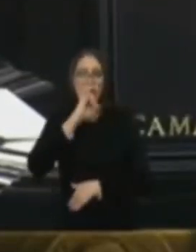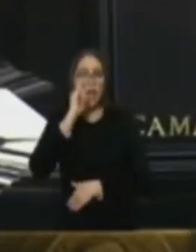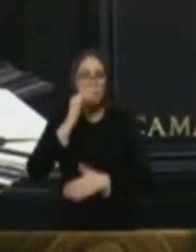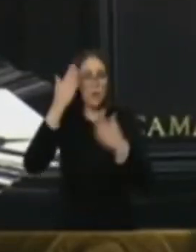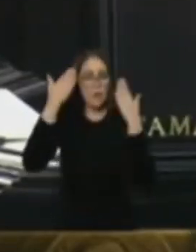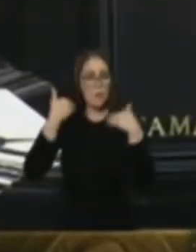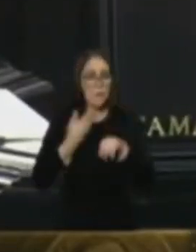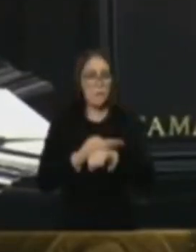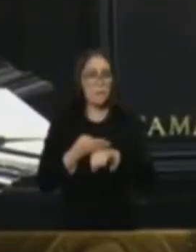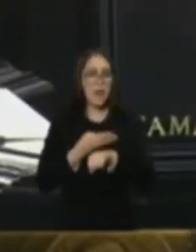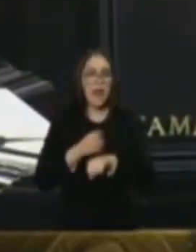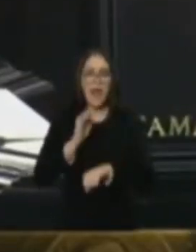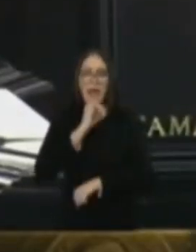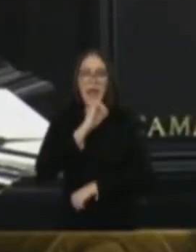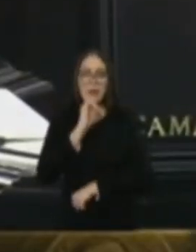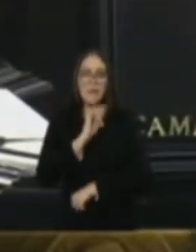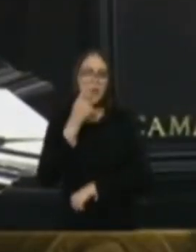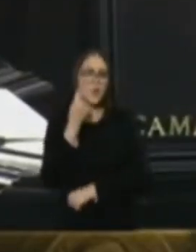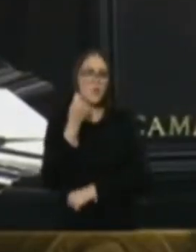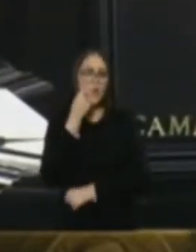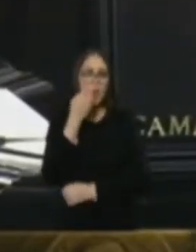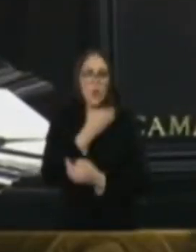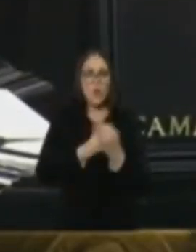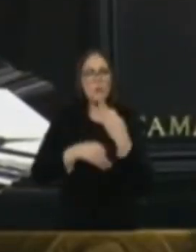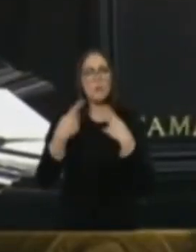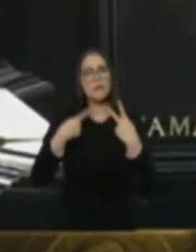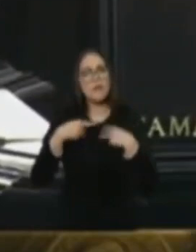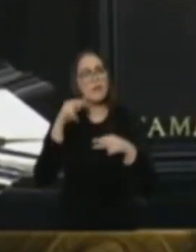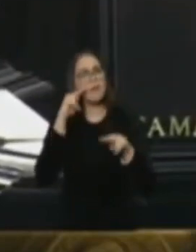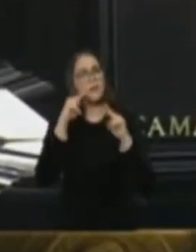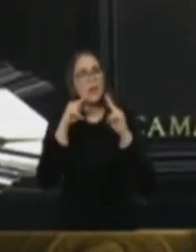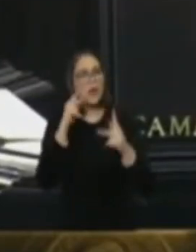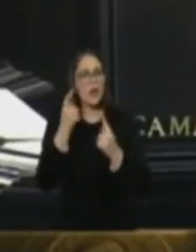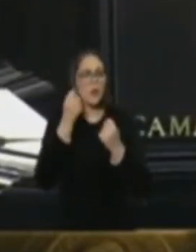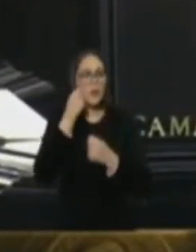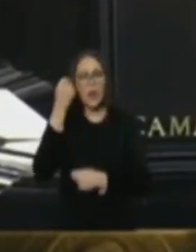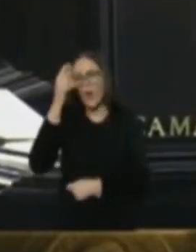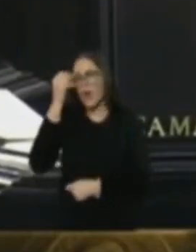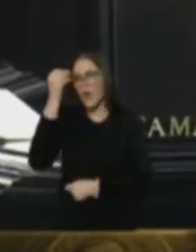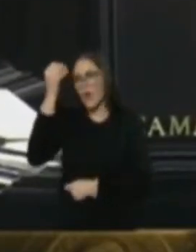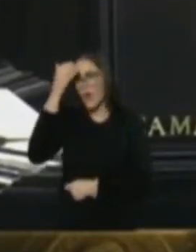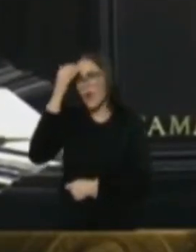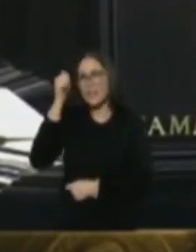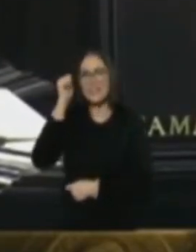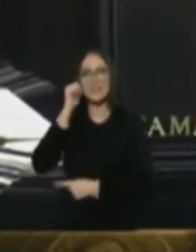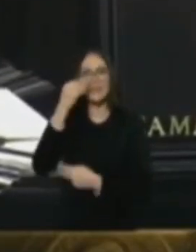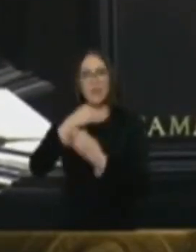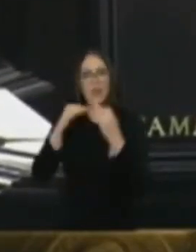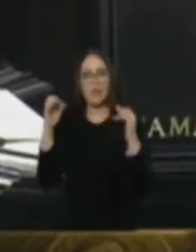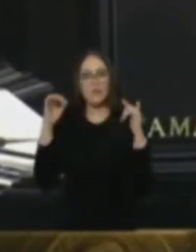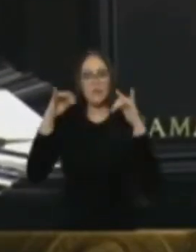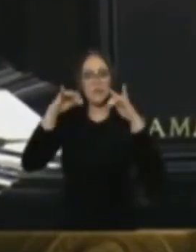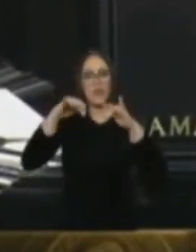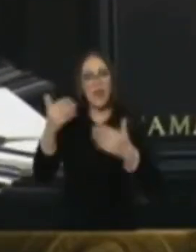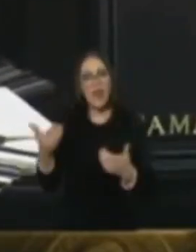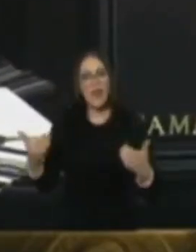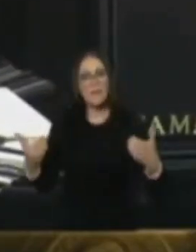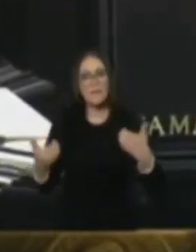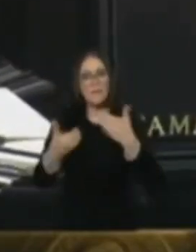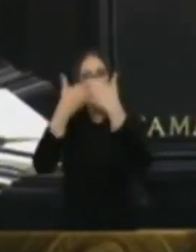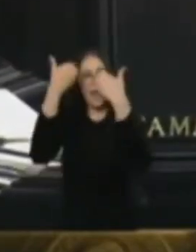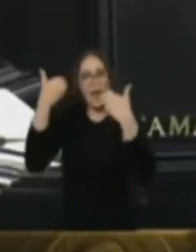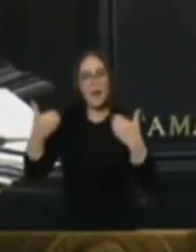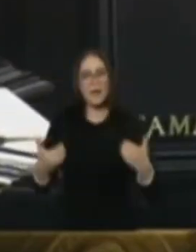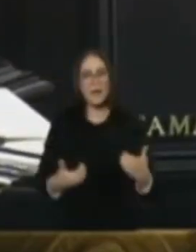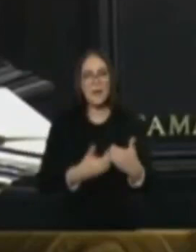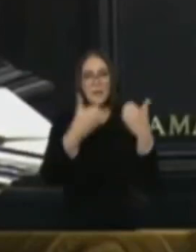blancos. Todos olvidaron por un momento sus rencillas y corrieron a la plaza a brindar por los novios en las copas de